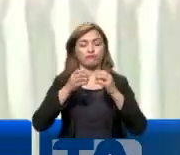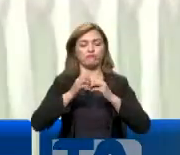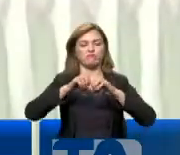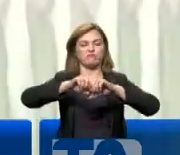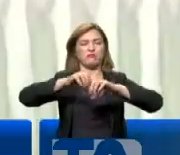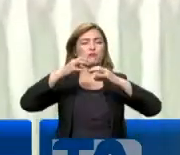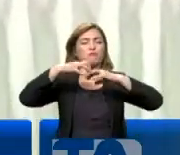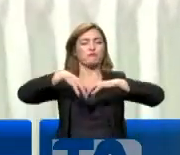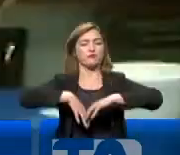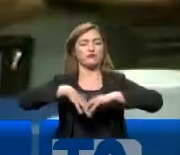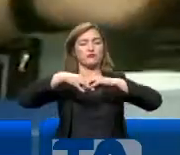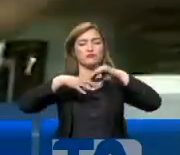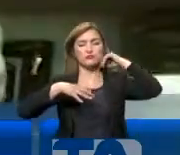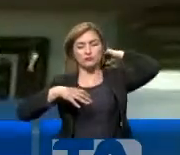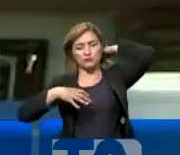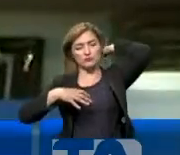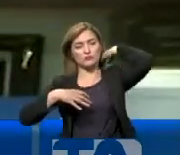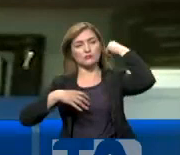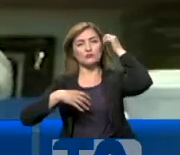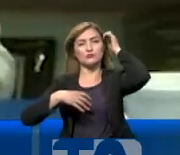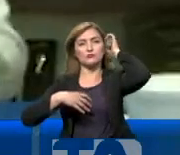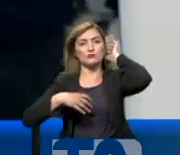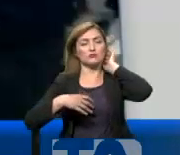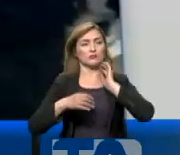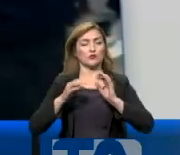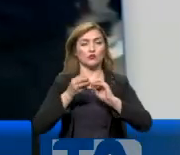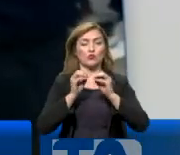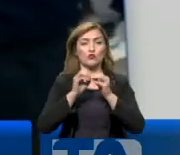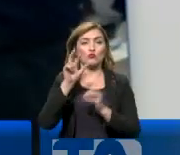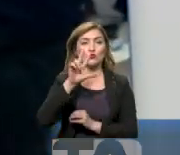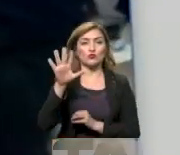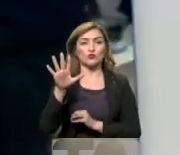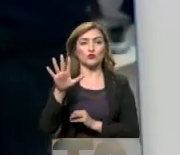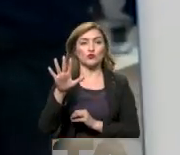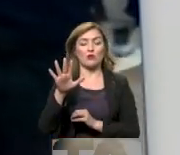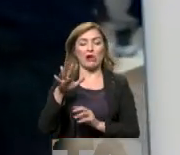primeros indicadores para un movimiento político que ahora está en